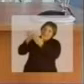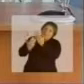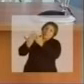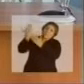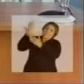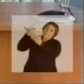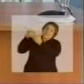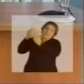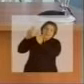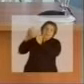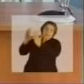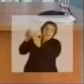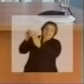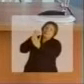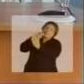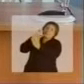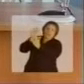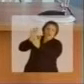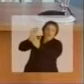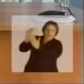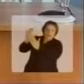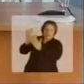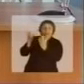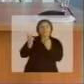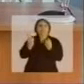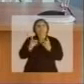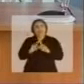de nuestro pasado, y por qué no,